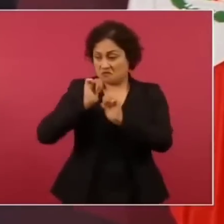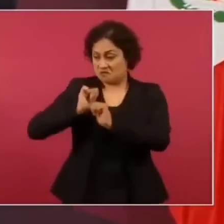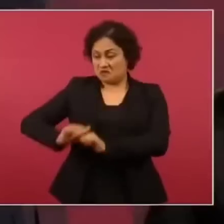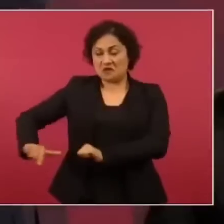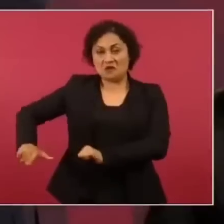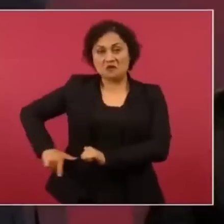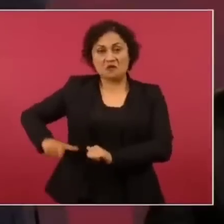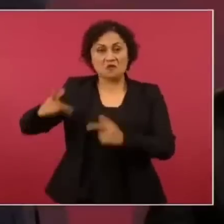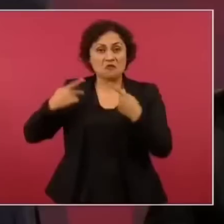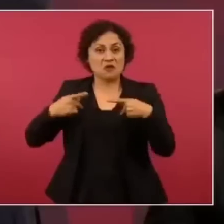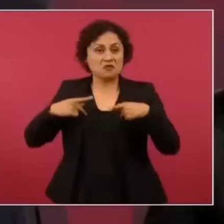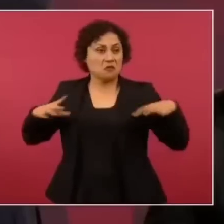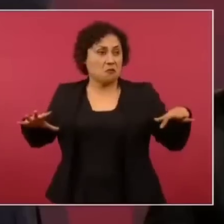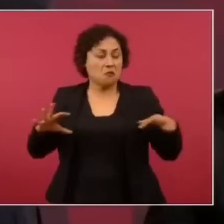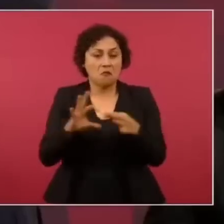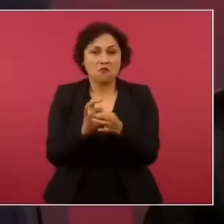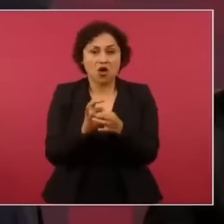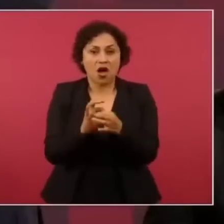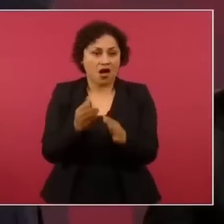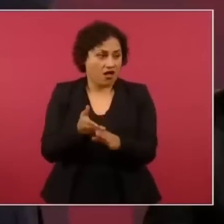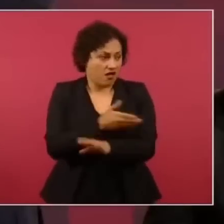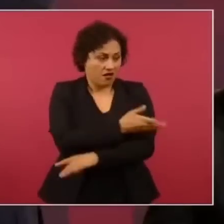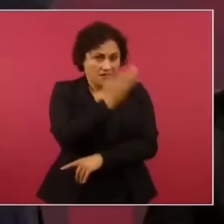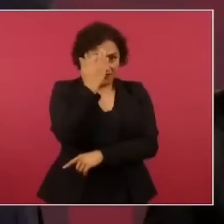Y todavía se atreve el Reforma